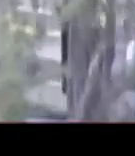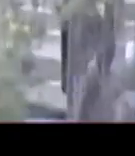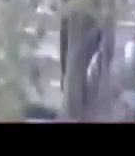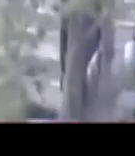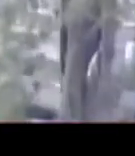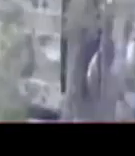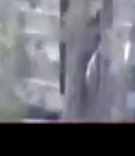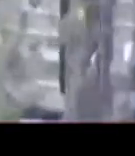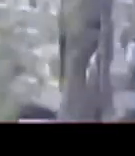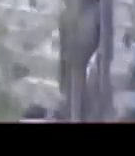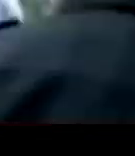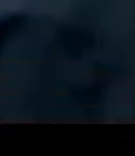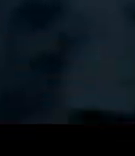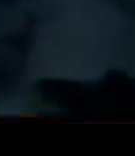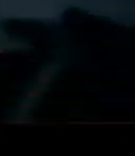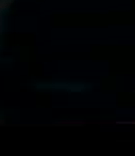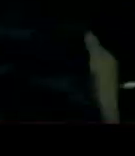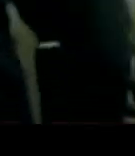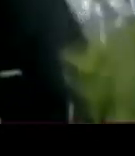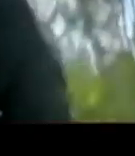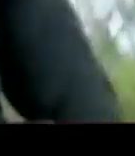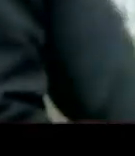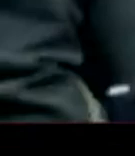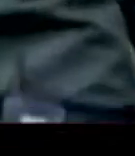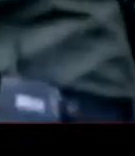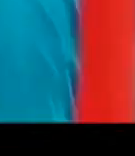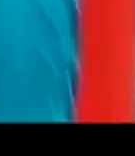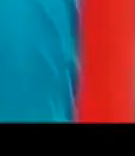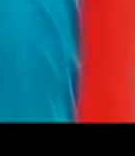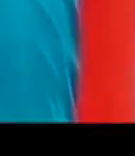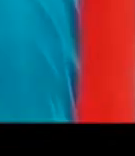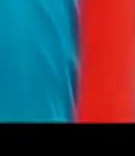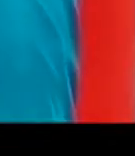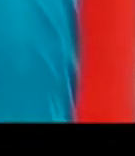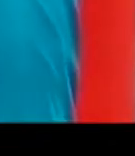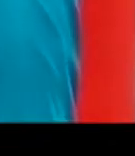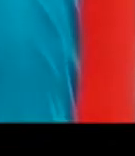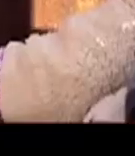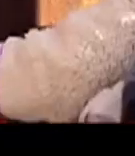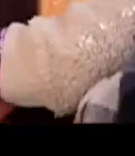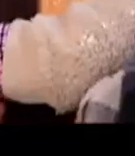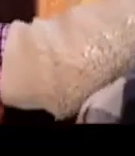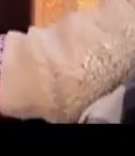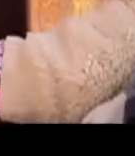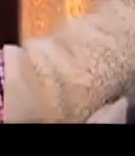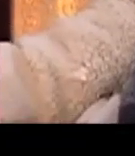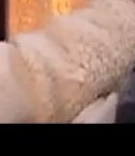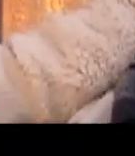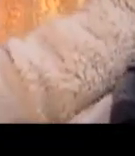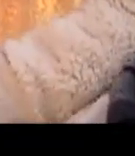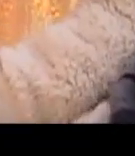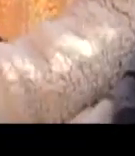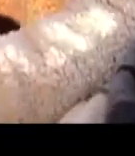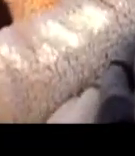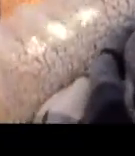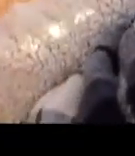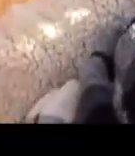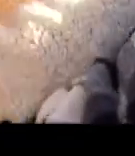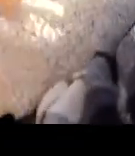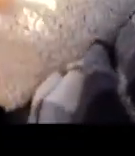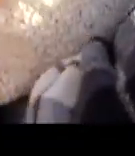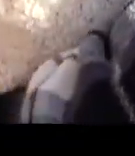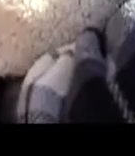Partido Republicano pierda espacios de representación, es por lo que dio reversa a la disposición de separar a los niños de sus